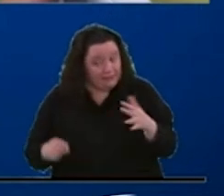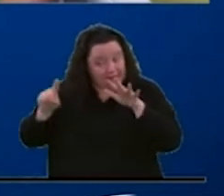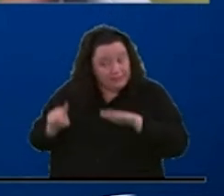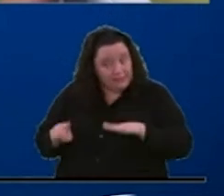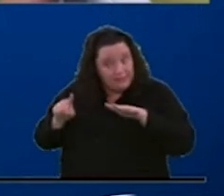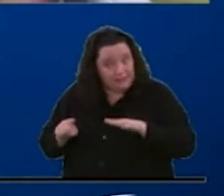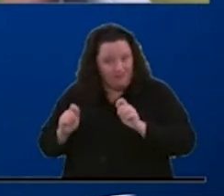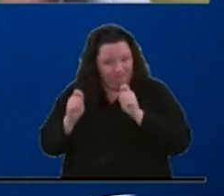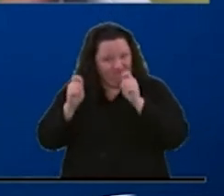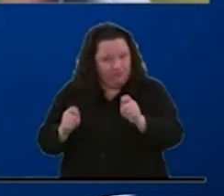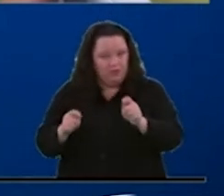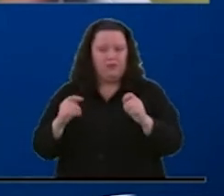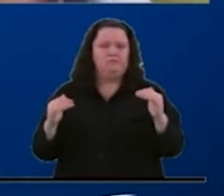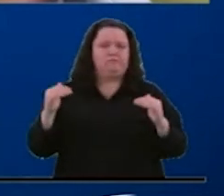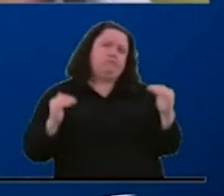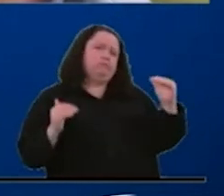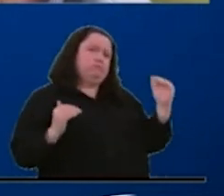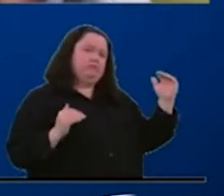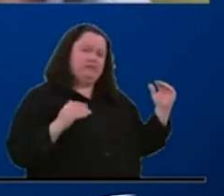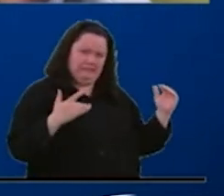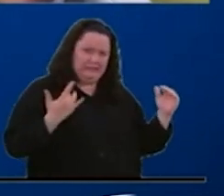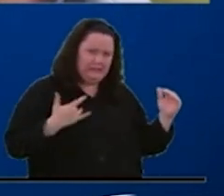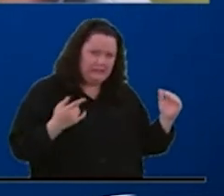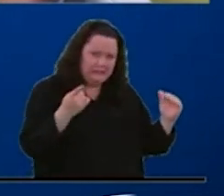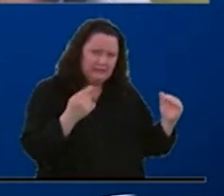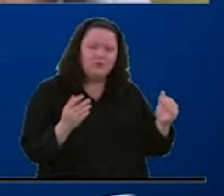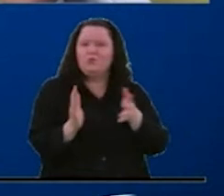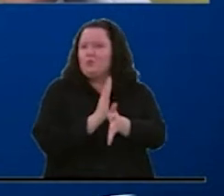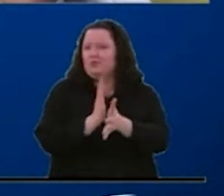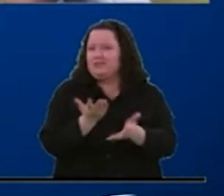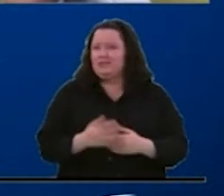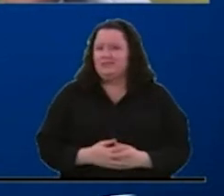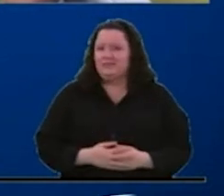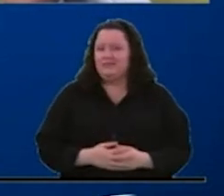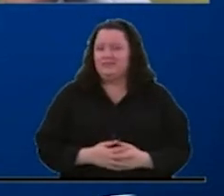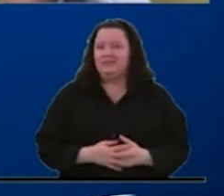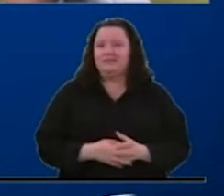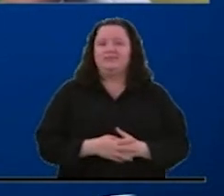seis meses por la desigualdad? ¿Lo ha sentido de alguna manera? Cuéntenme.